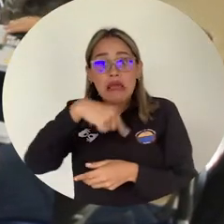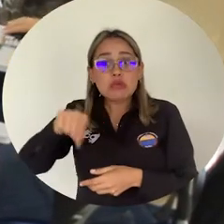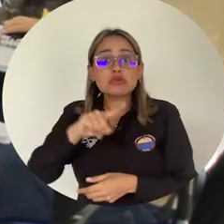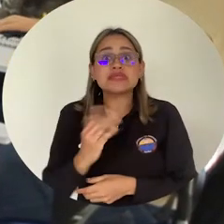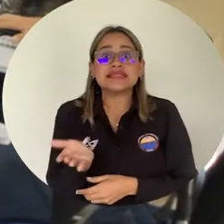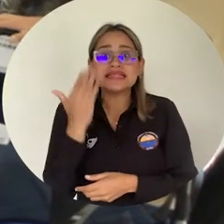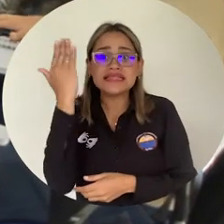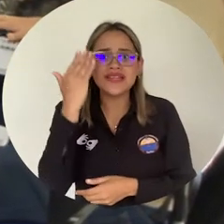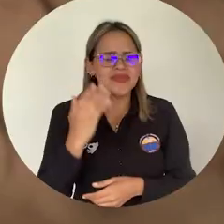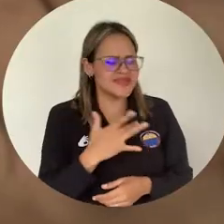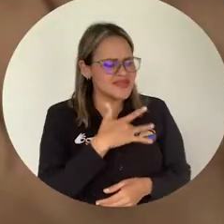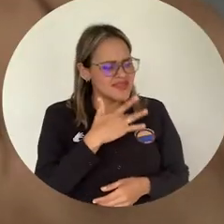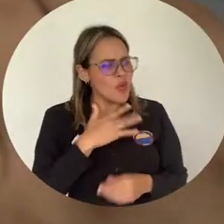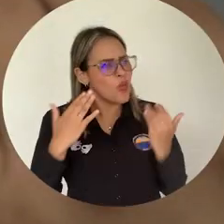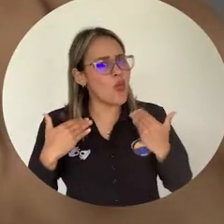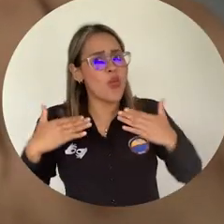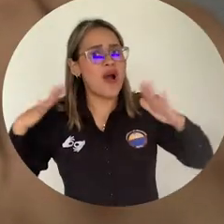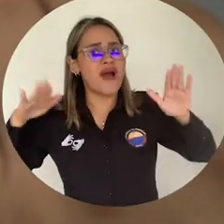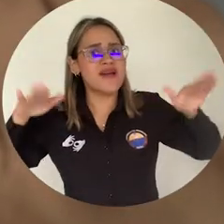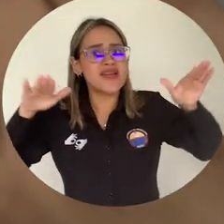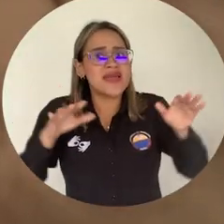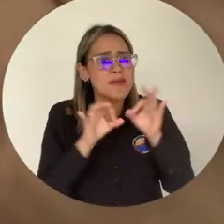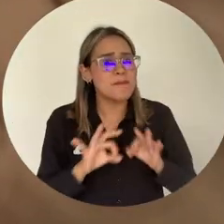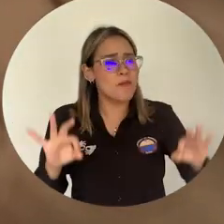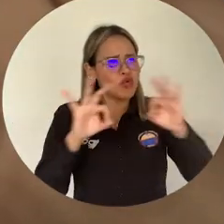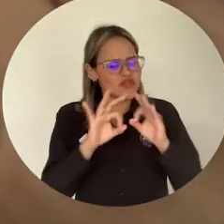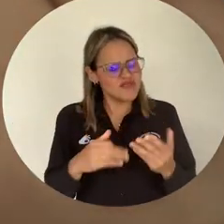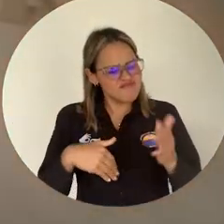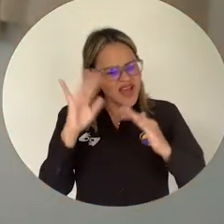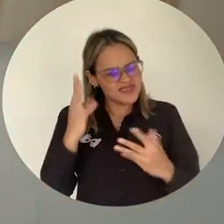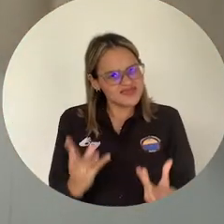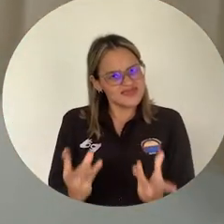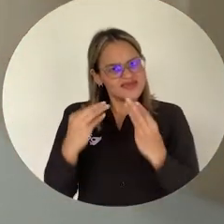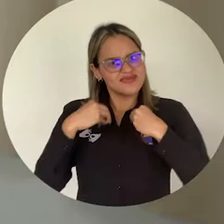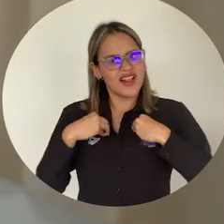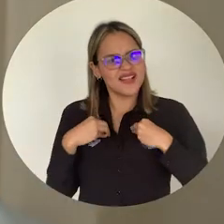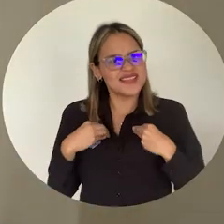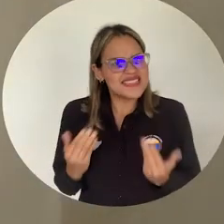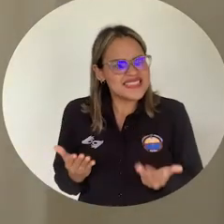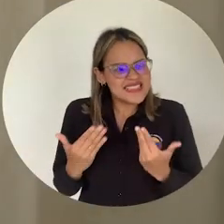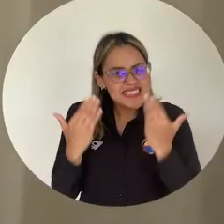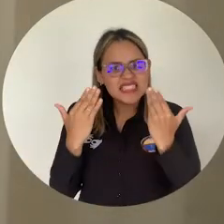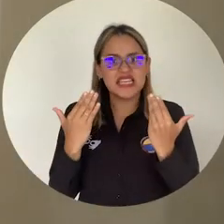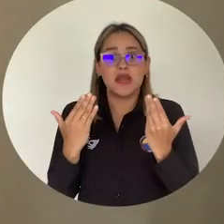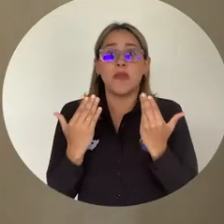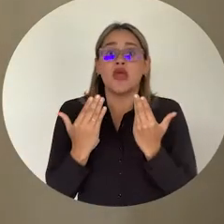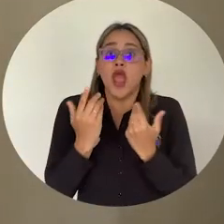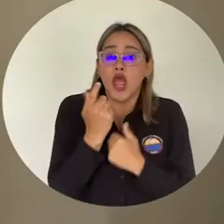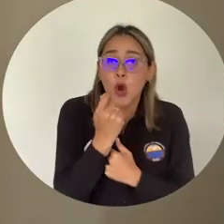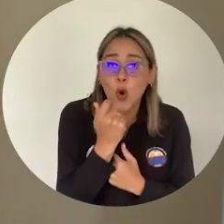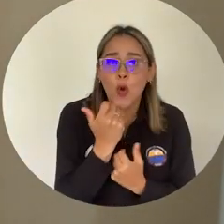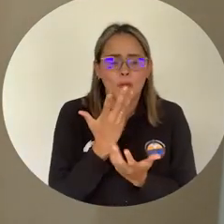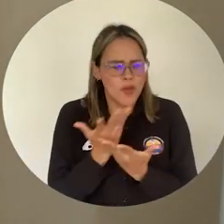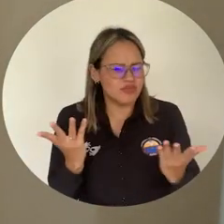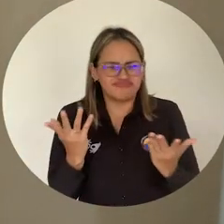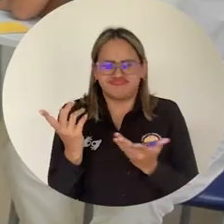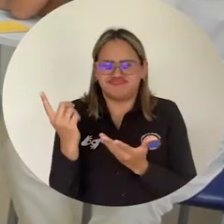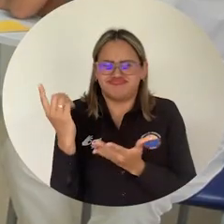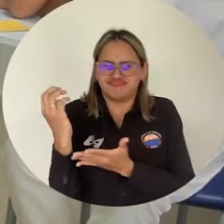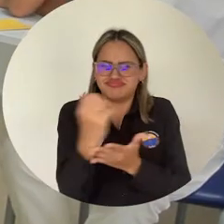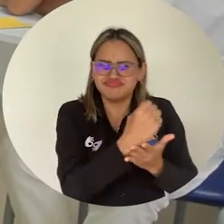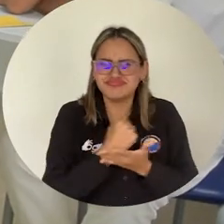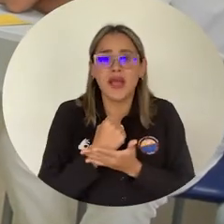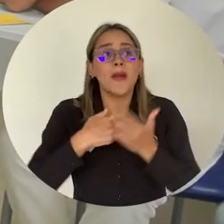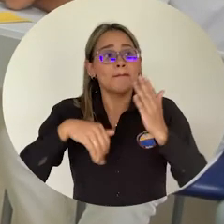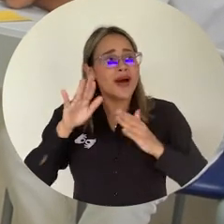tanto elementos sociales y elementos de economía, pero también ver cómo la naturaleza y la conservación